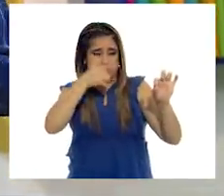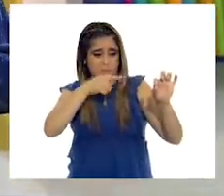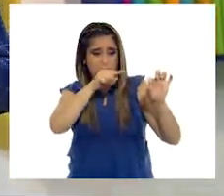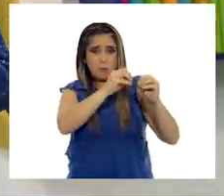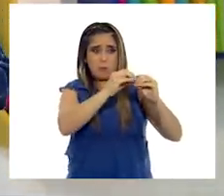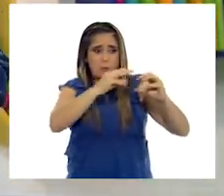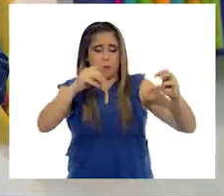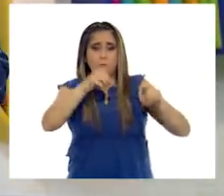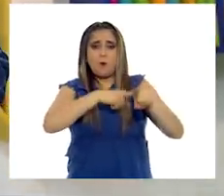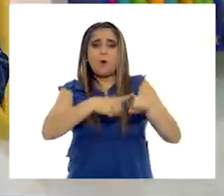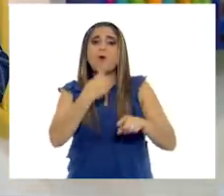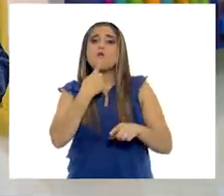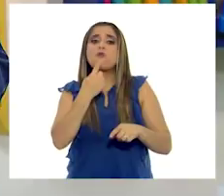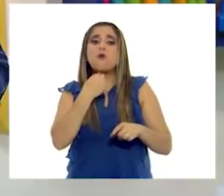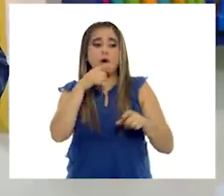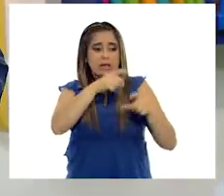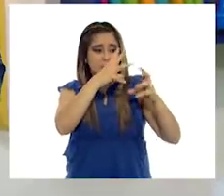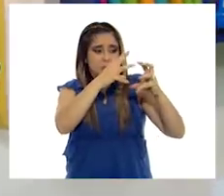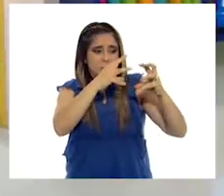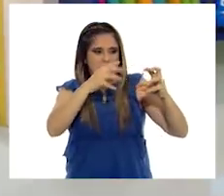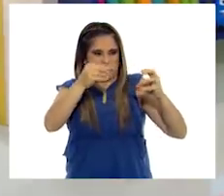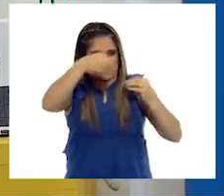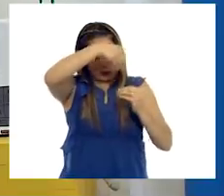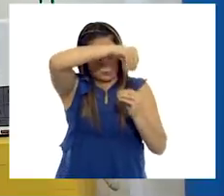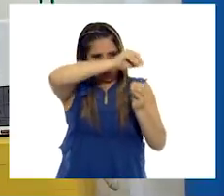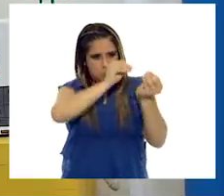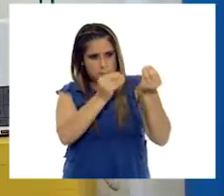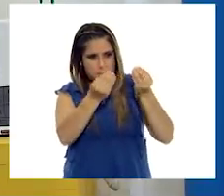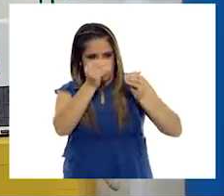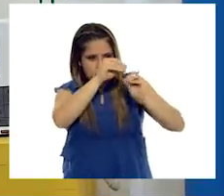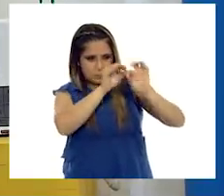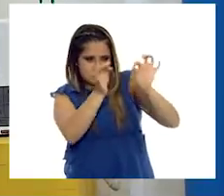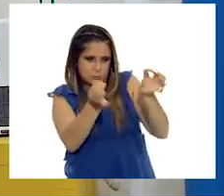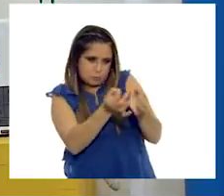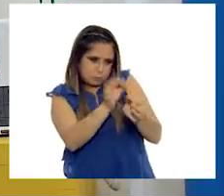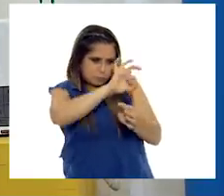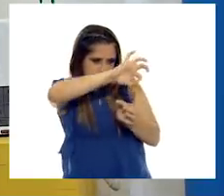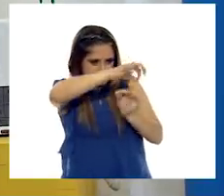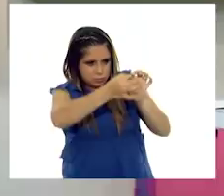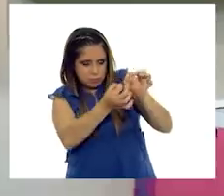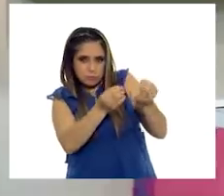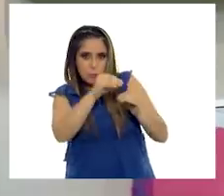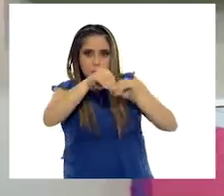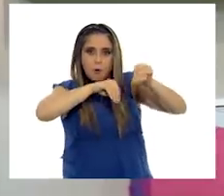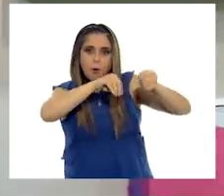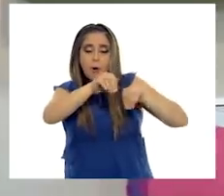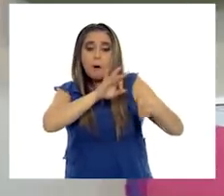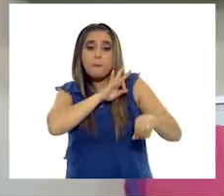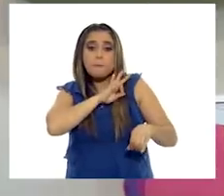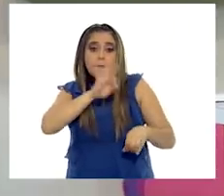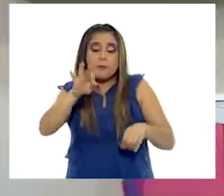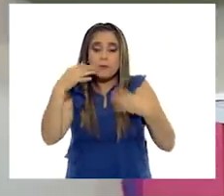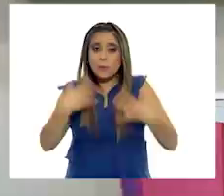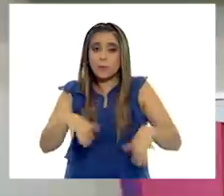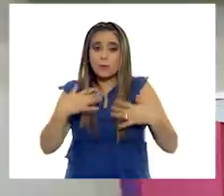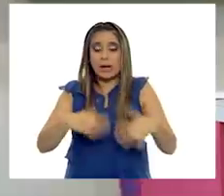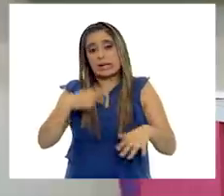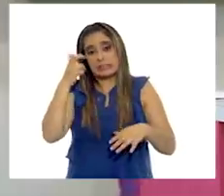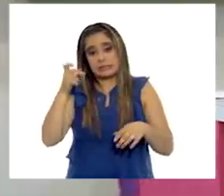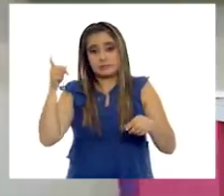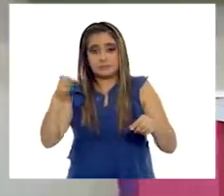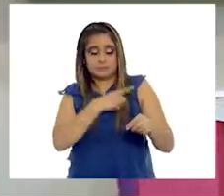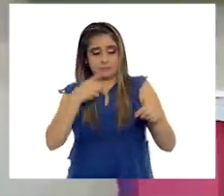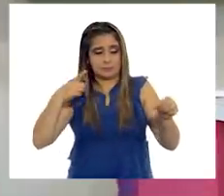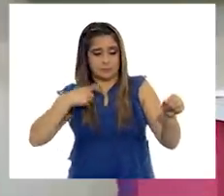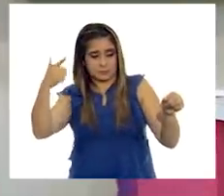permitía moldear el vidrio. Con una precisión increíble. Tiene que conocer muy bien hasta en qué cantidad, tal vez del tono de